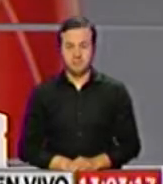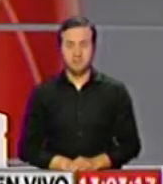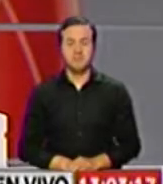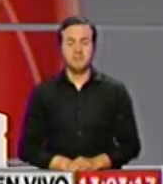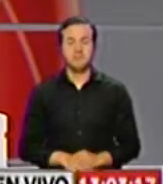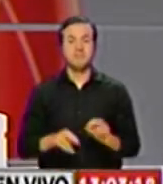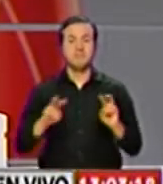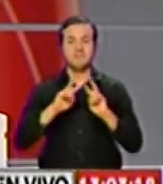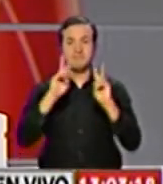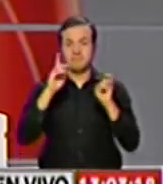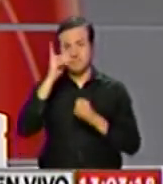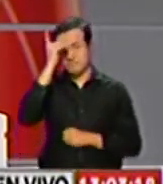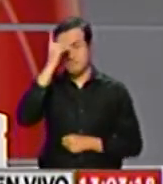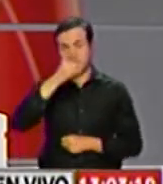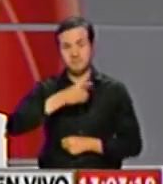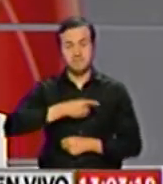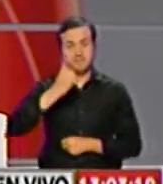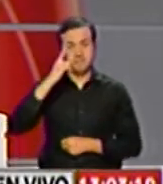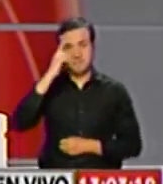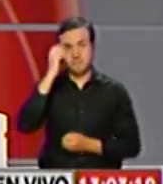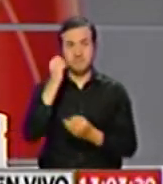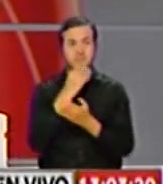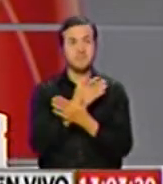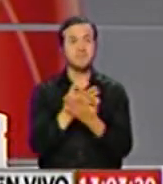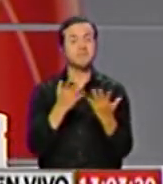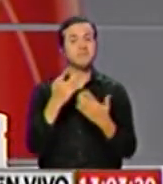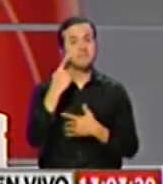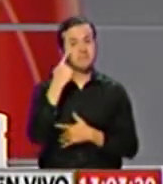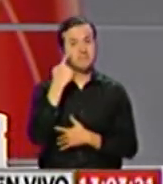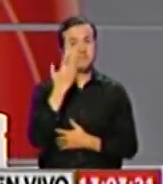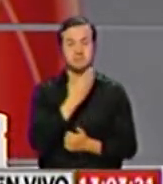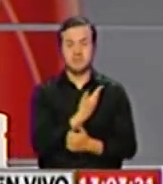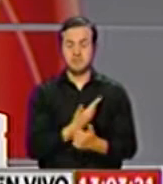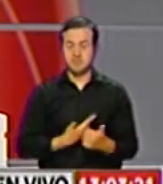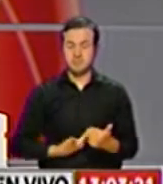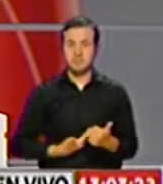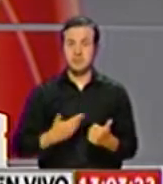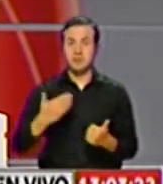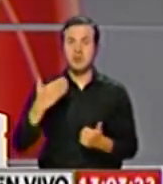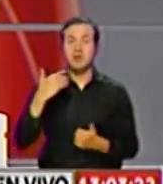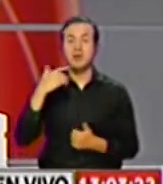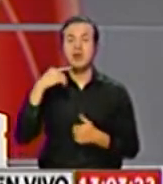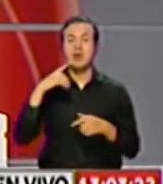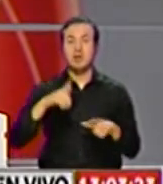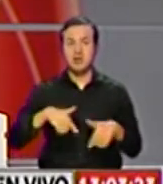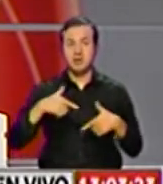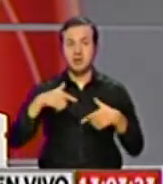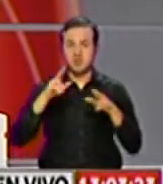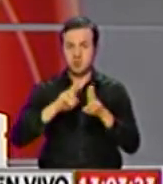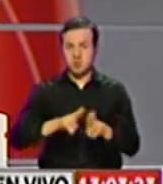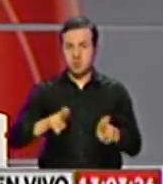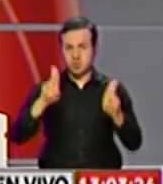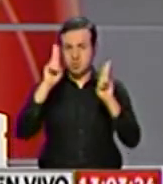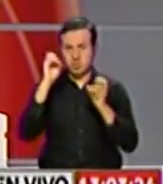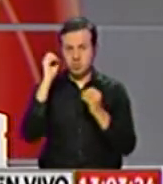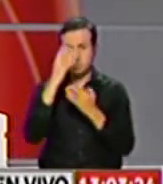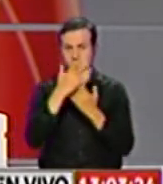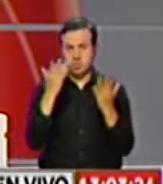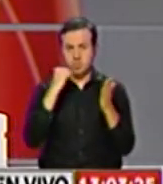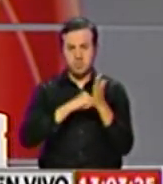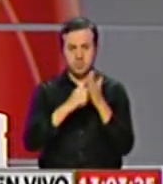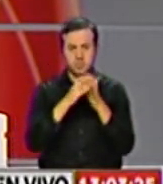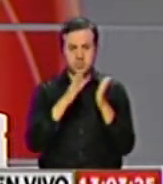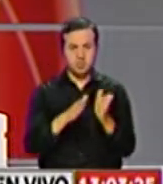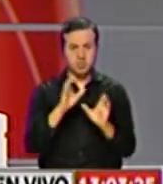Y a propósito de esta decisión gubernamental, le mostramos lo dicho por el presidente Moreno en la Asamblea de la ONU, las declaraciones del ministro